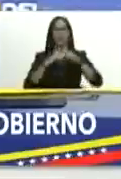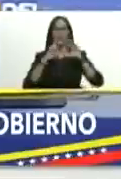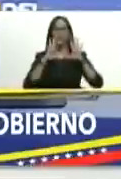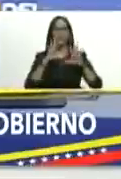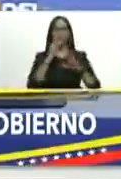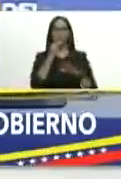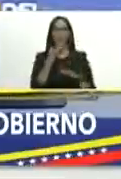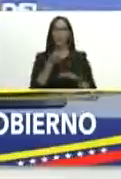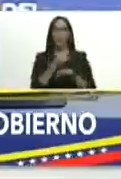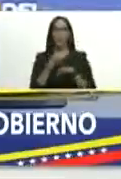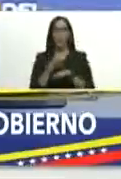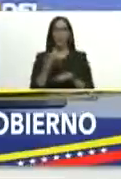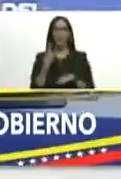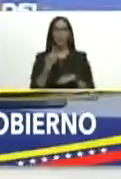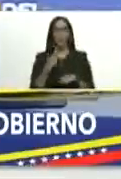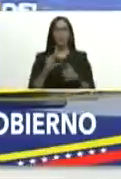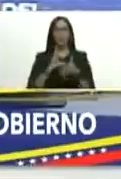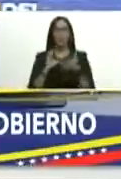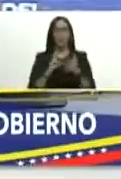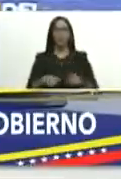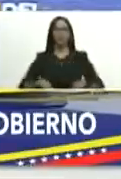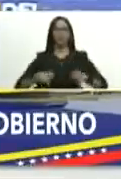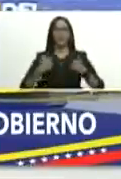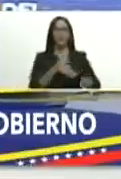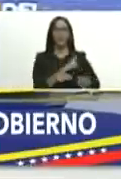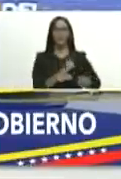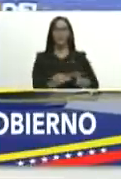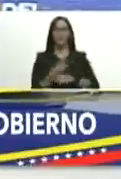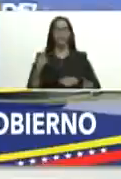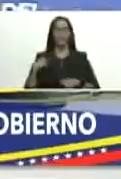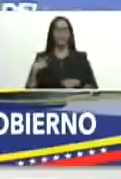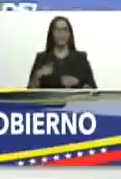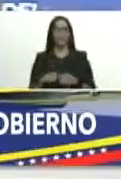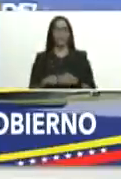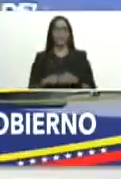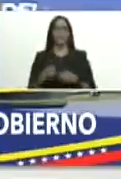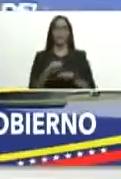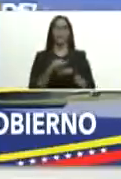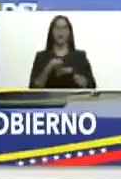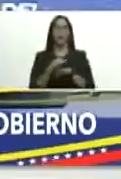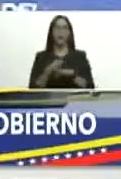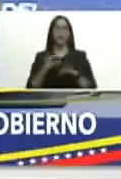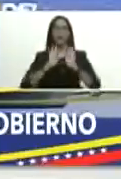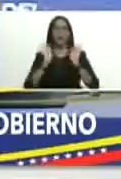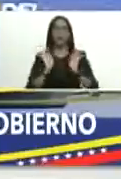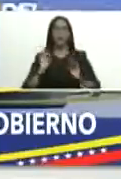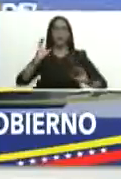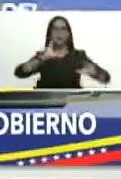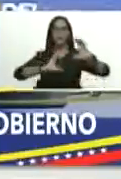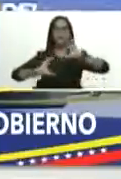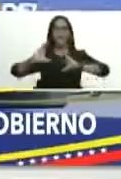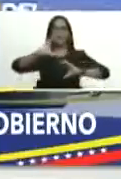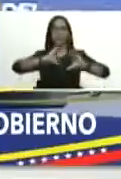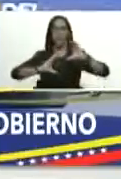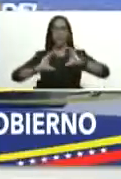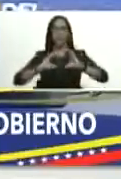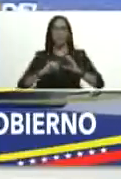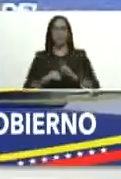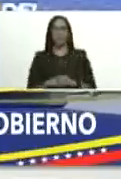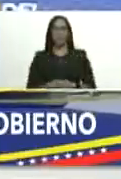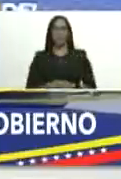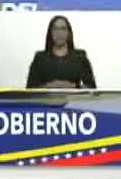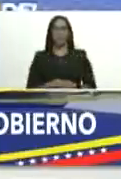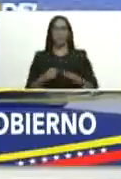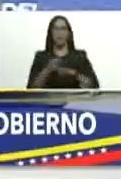gobierno es uno de los instrumentos más poderosos que tenemos para gobernar de manera científica,